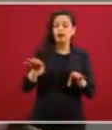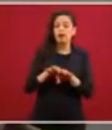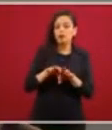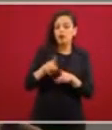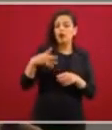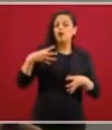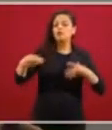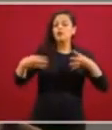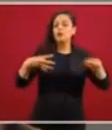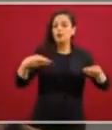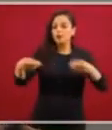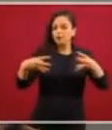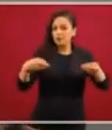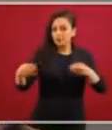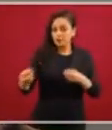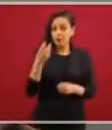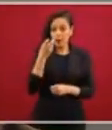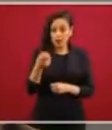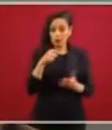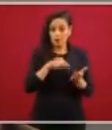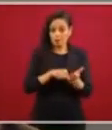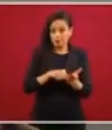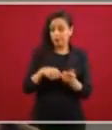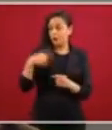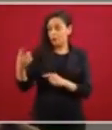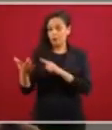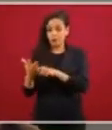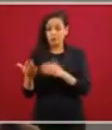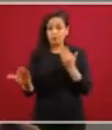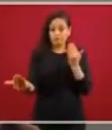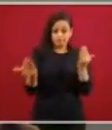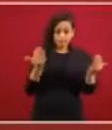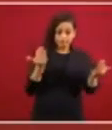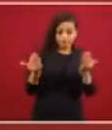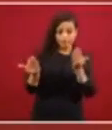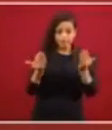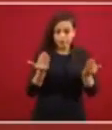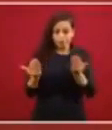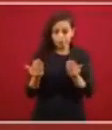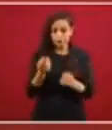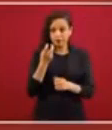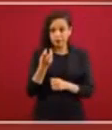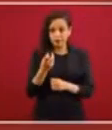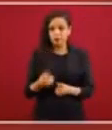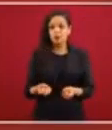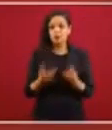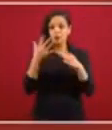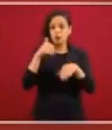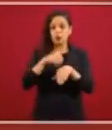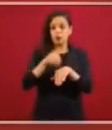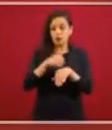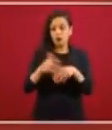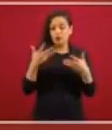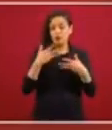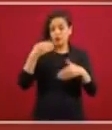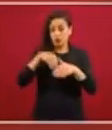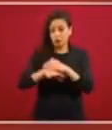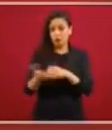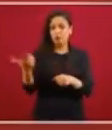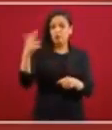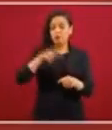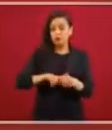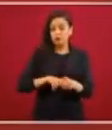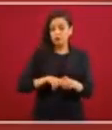La comparación que nos llevaría a estimar número de casos evitados, número de casos hospitalizados que